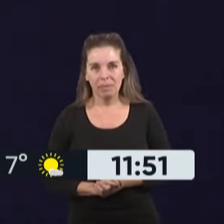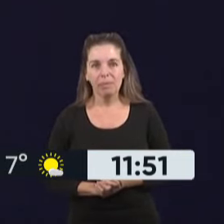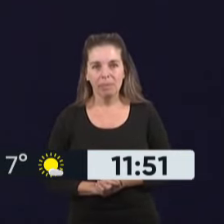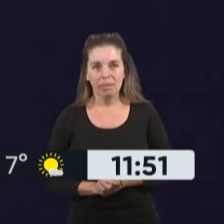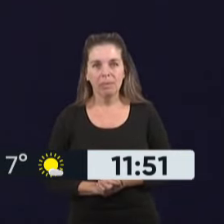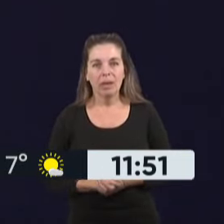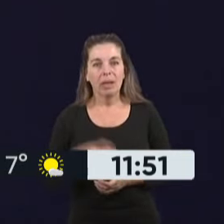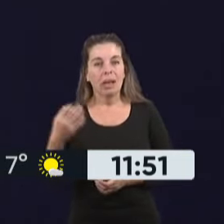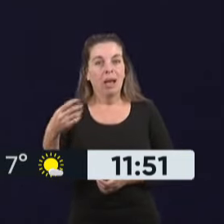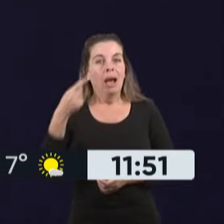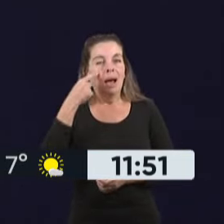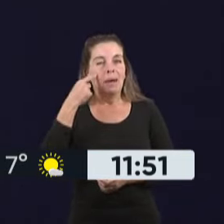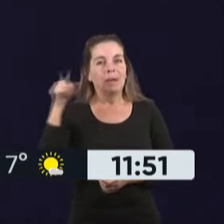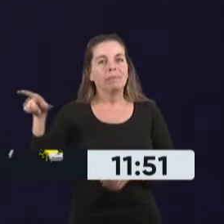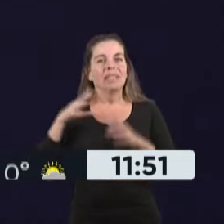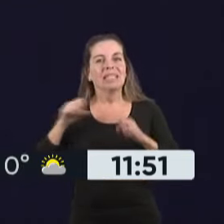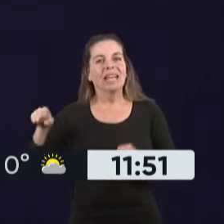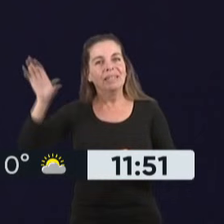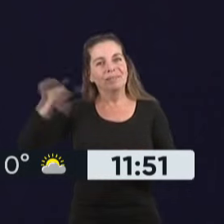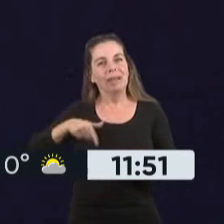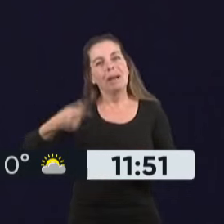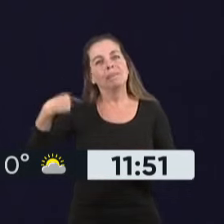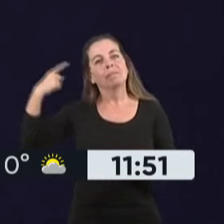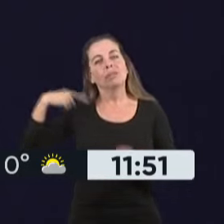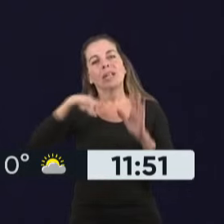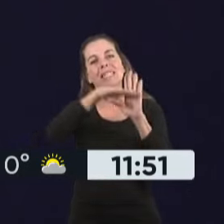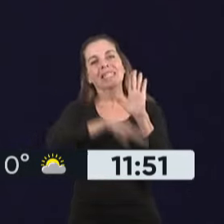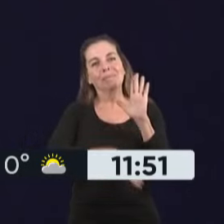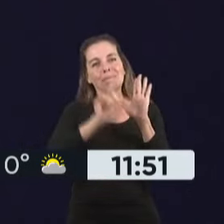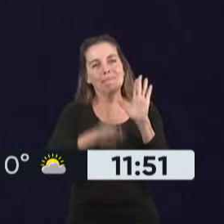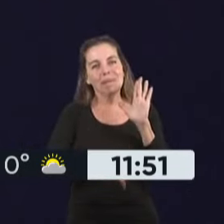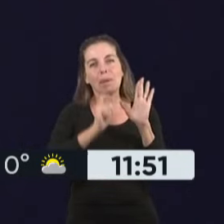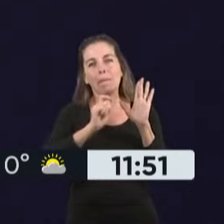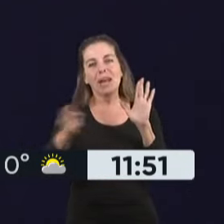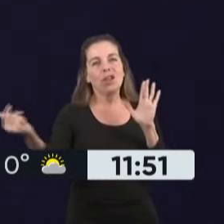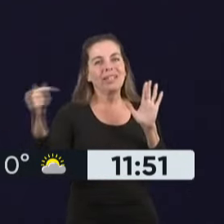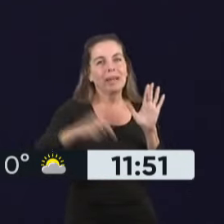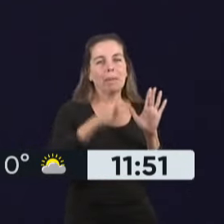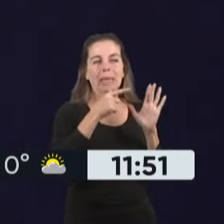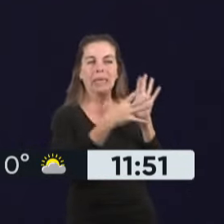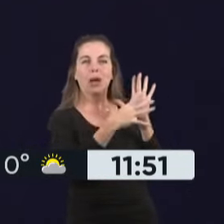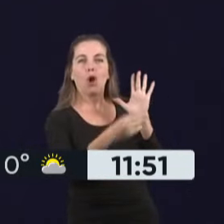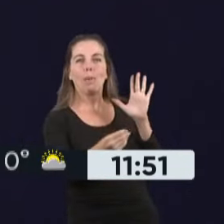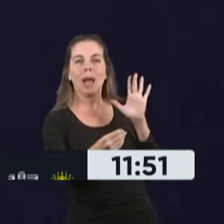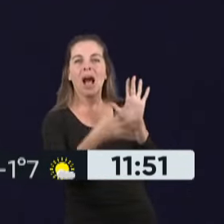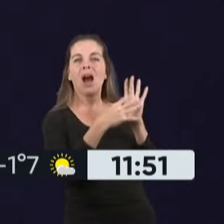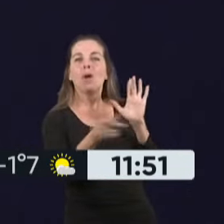Hay que agarrar, Lanari, me buscas los anteriores que estuvo Menegazzi, porque me huele a que copia, esta gente copia y